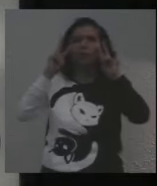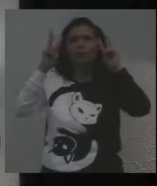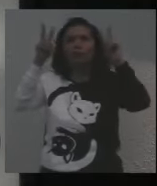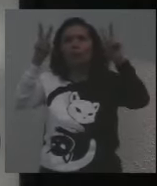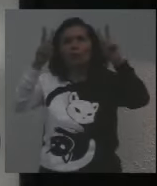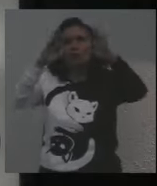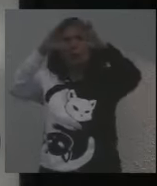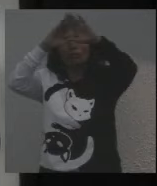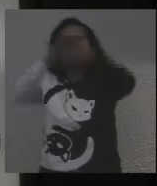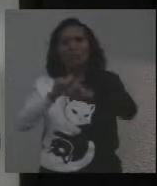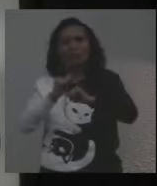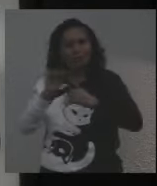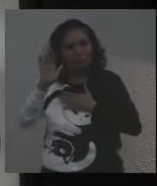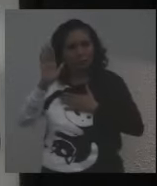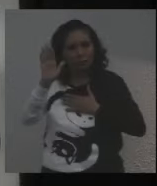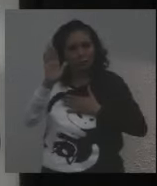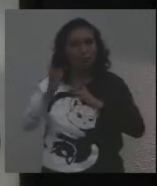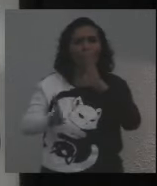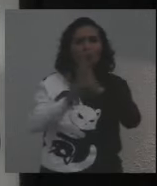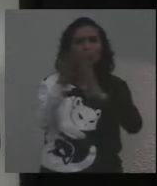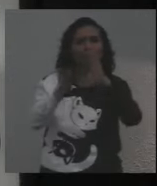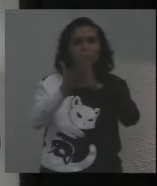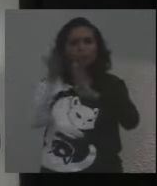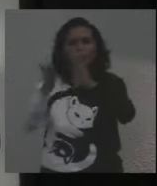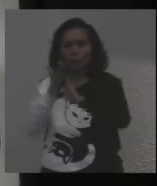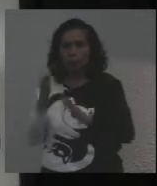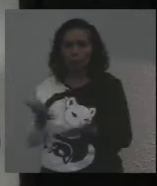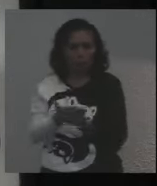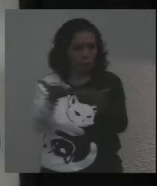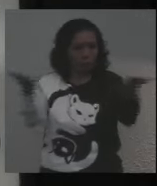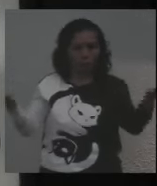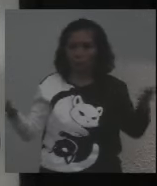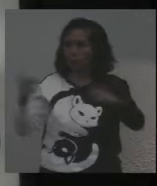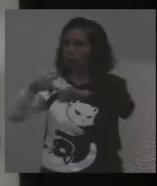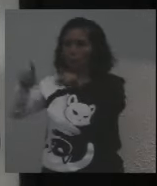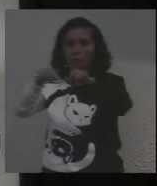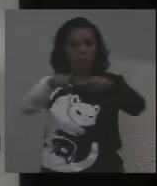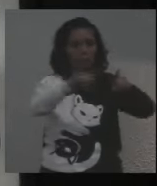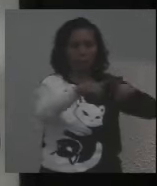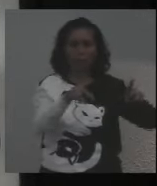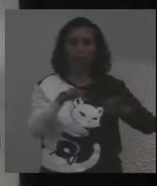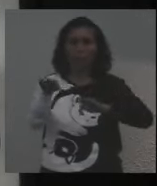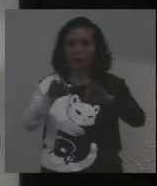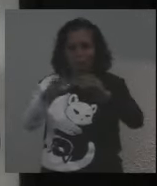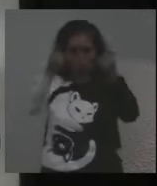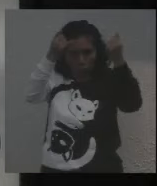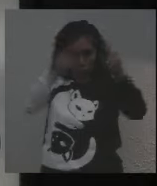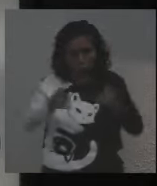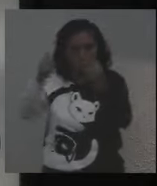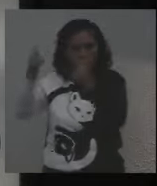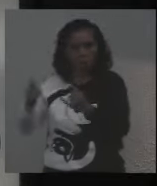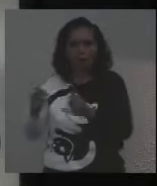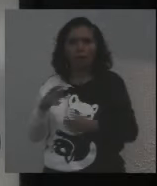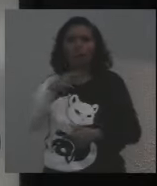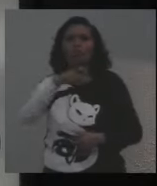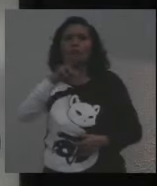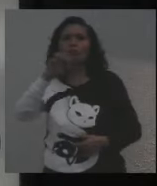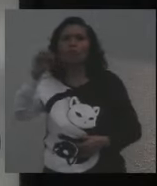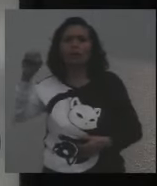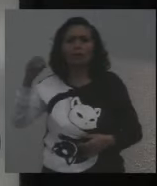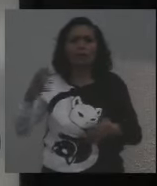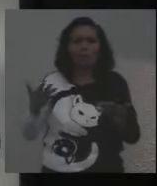compromiso y seguir construyendo desde nuestras respectivas responsabilidades un quintanarro de vanguardia un